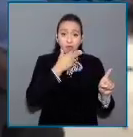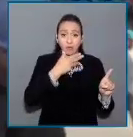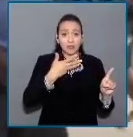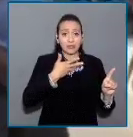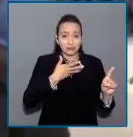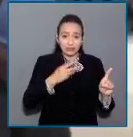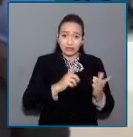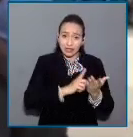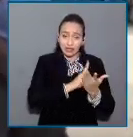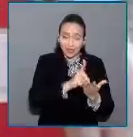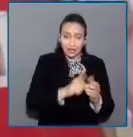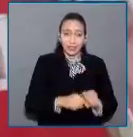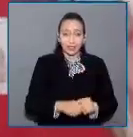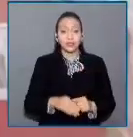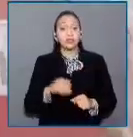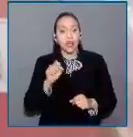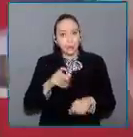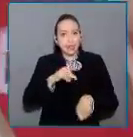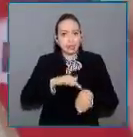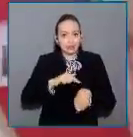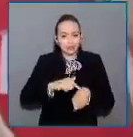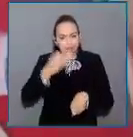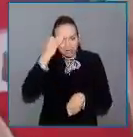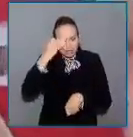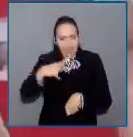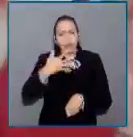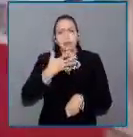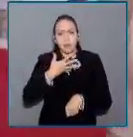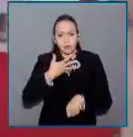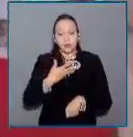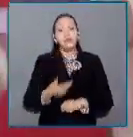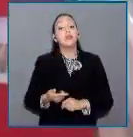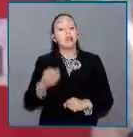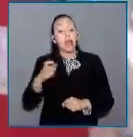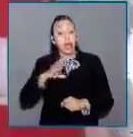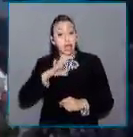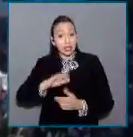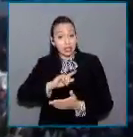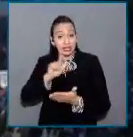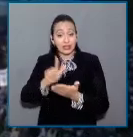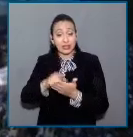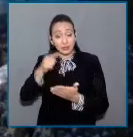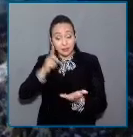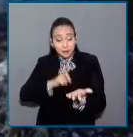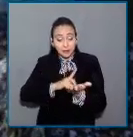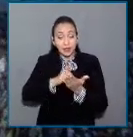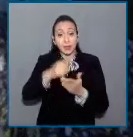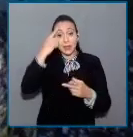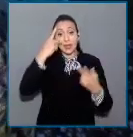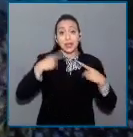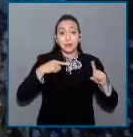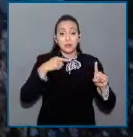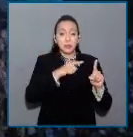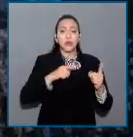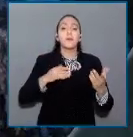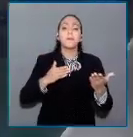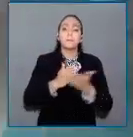plazo razonable, el principio de legalidad, el derecho a la participación política y a la protección judicial.